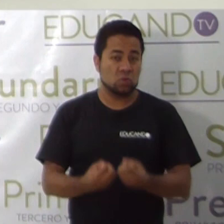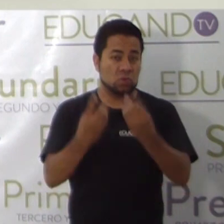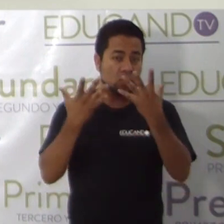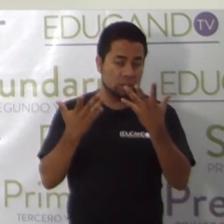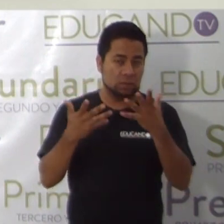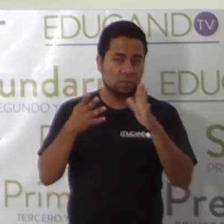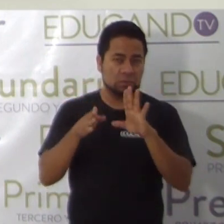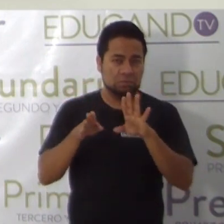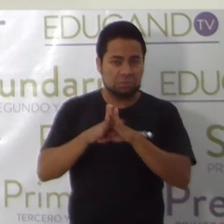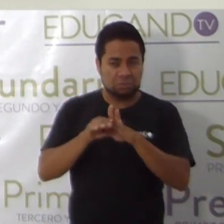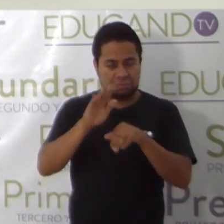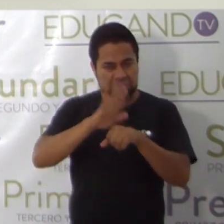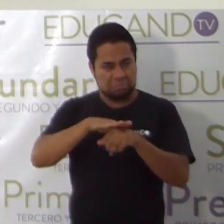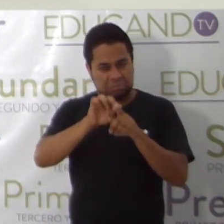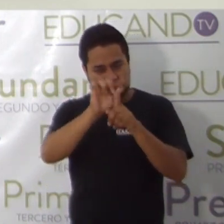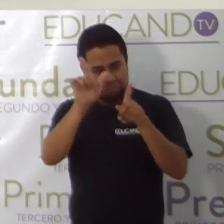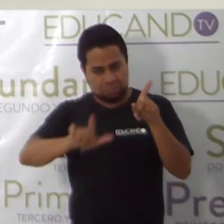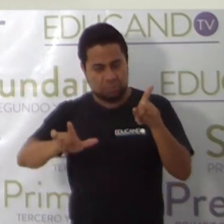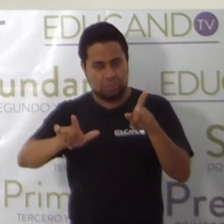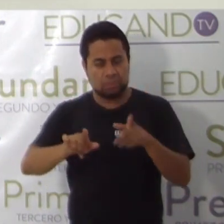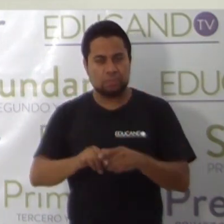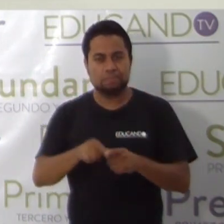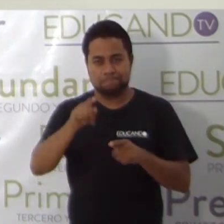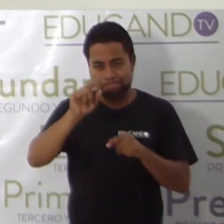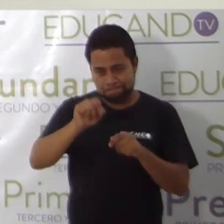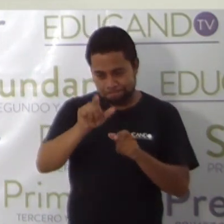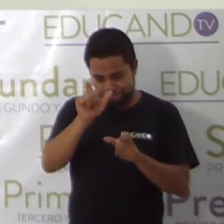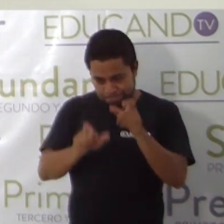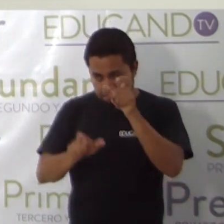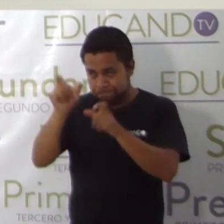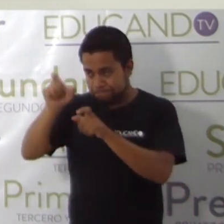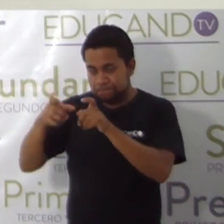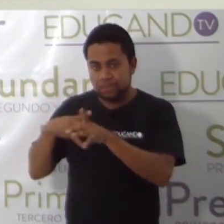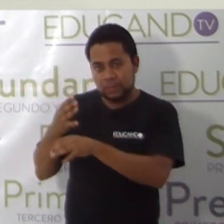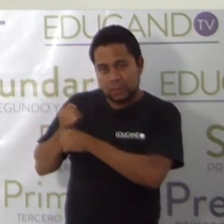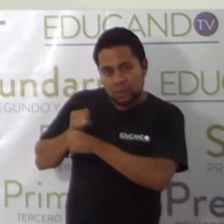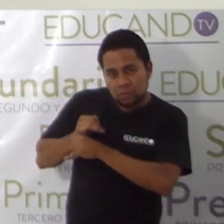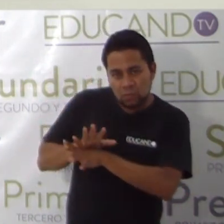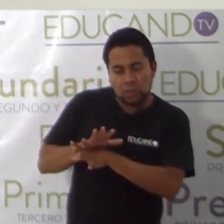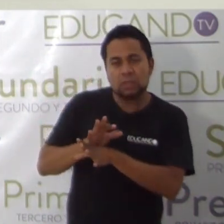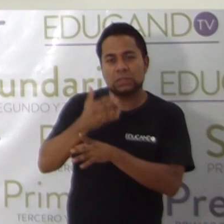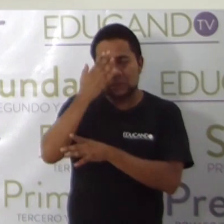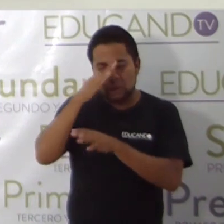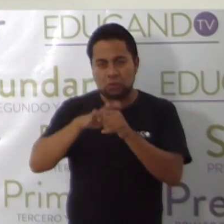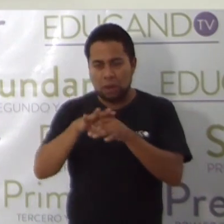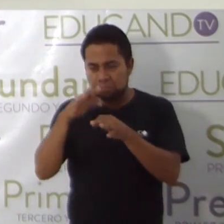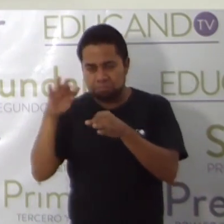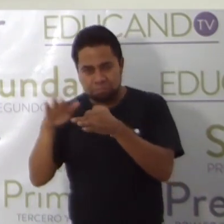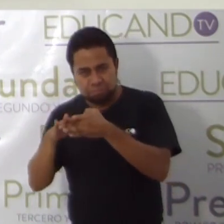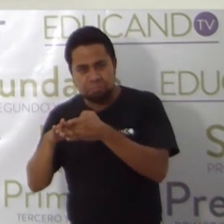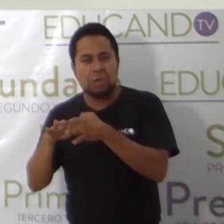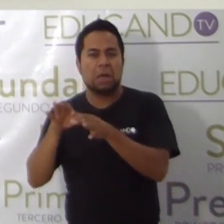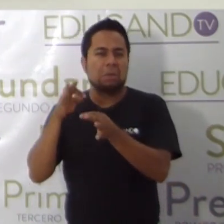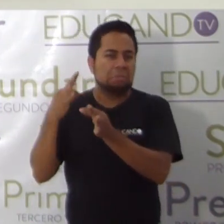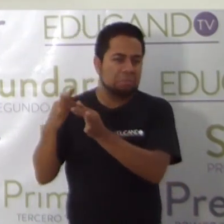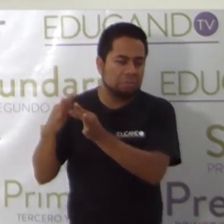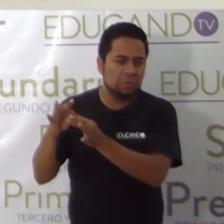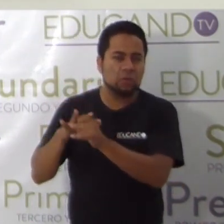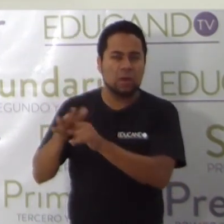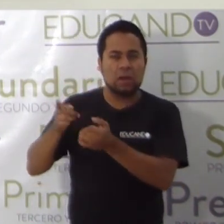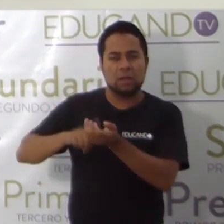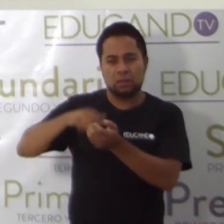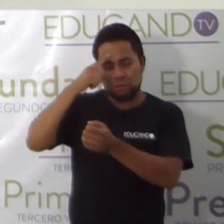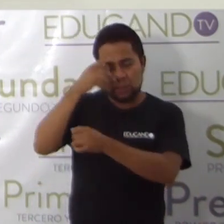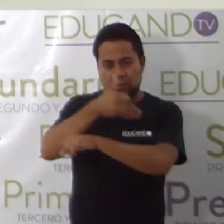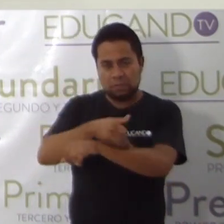que más hay en México, ¿no? En estas tablas se organiza esta información y podemos saber la frecuencia con la que aparece cada respuesta de la pregunta